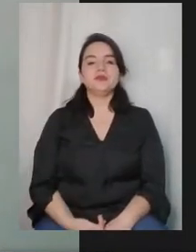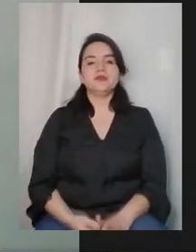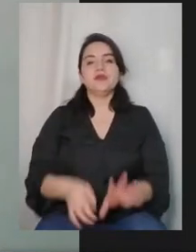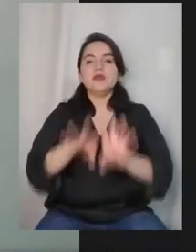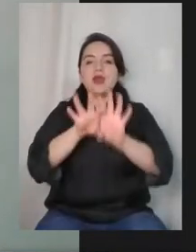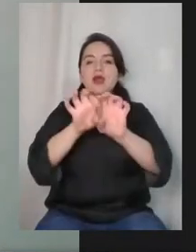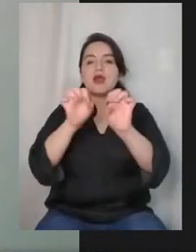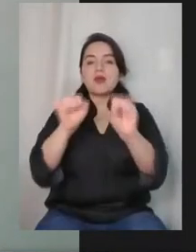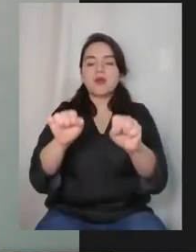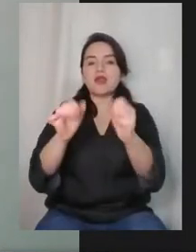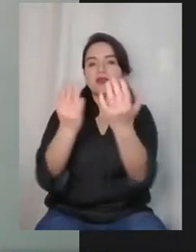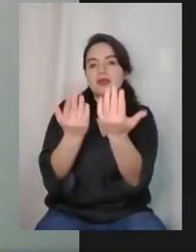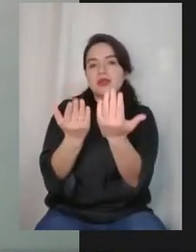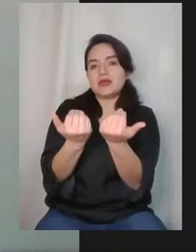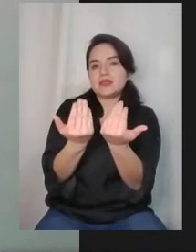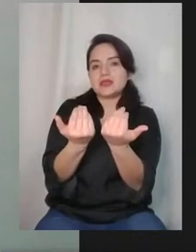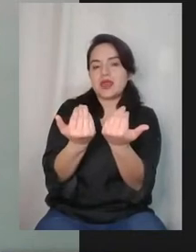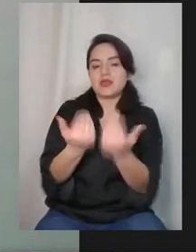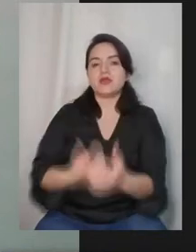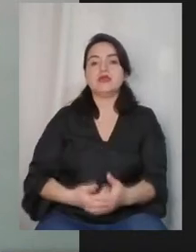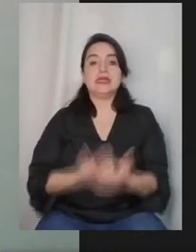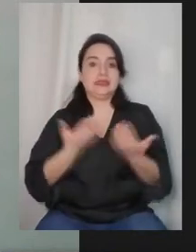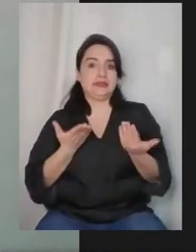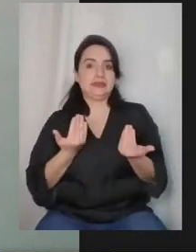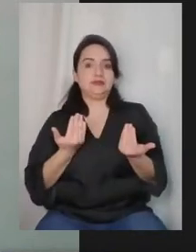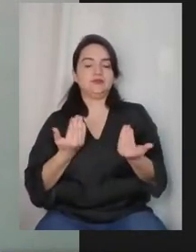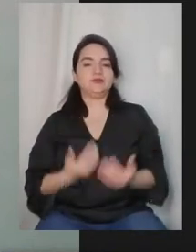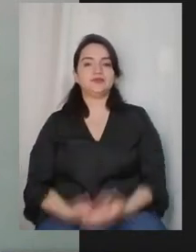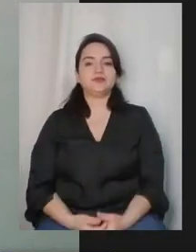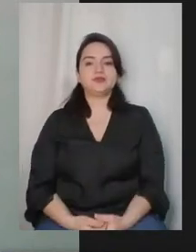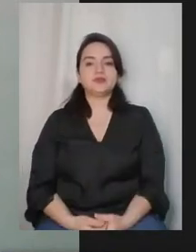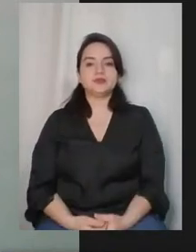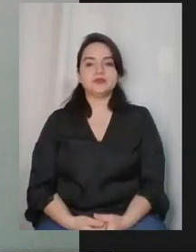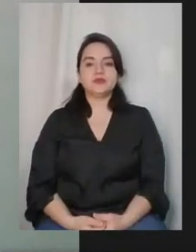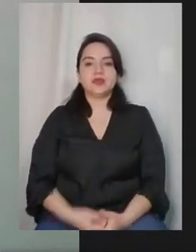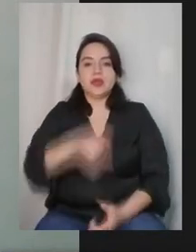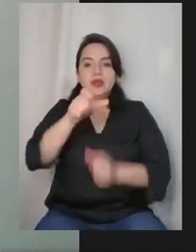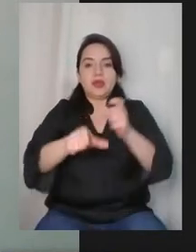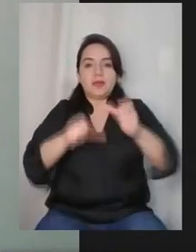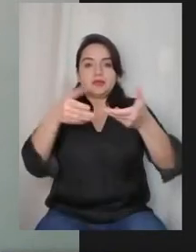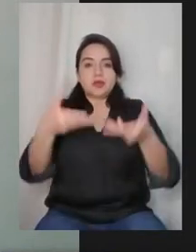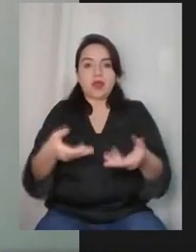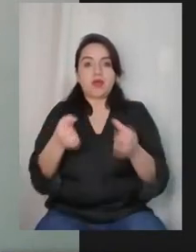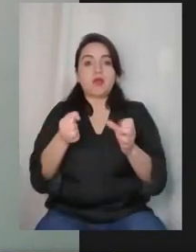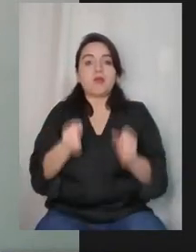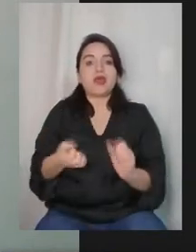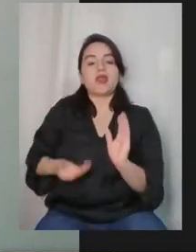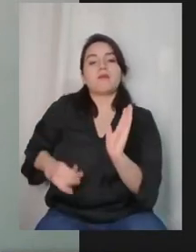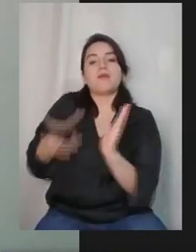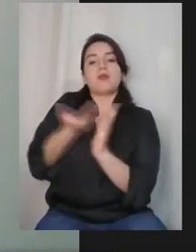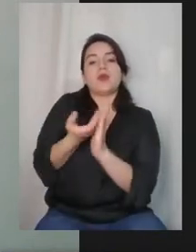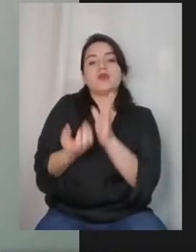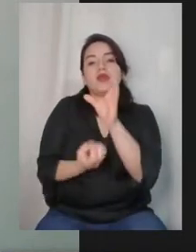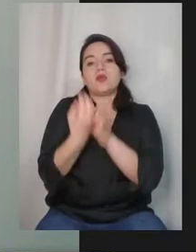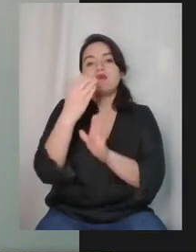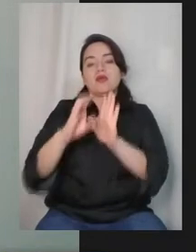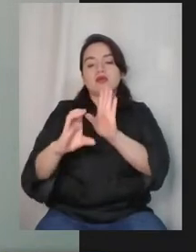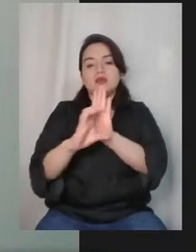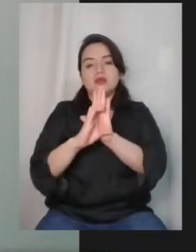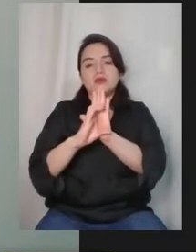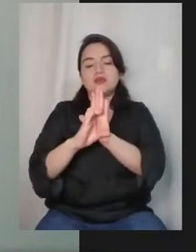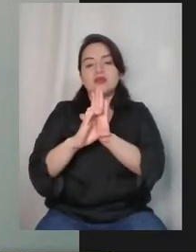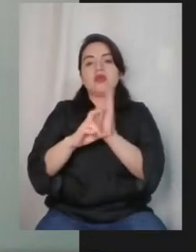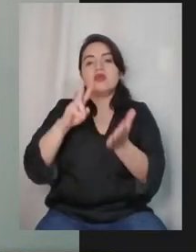necesarios, requeridos, de quienes hoy día pueden proponer una nueva Constitución, realmente vayan en